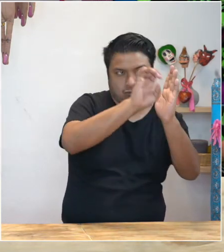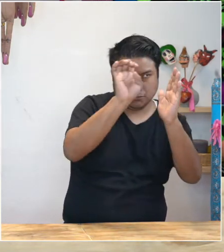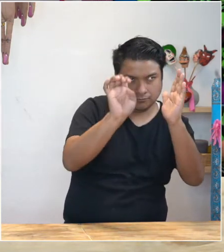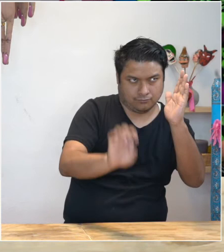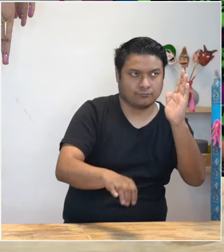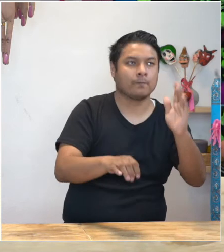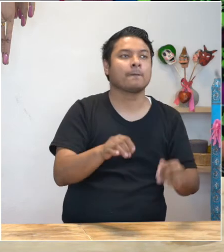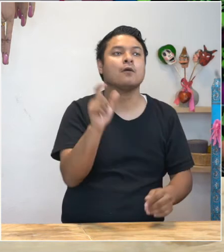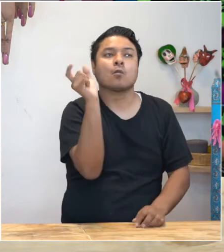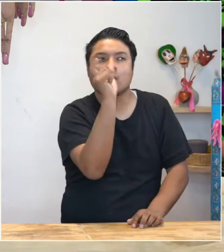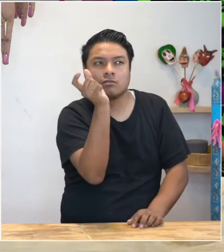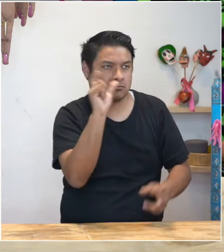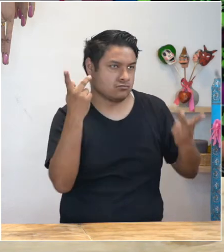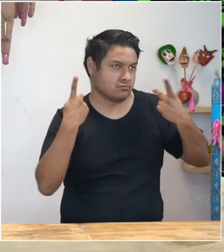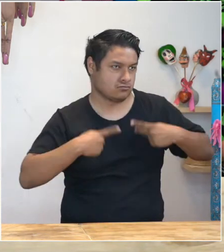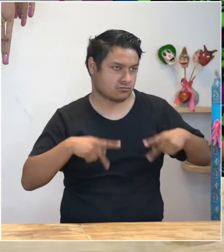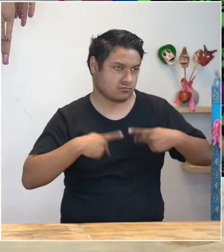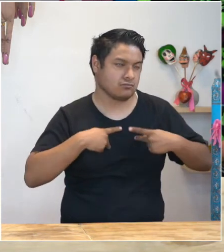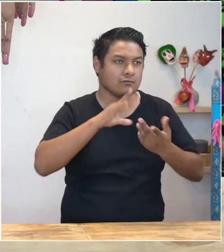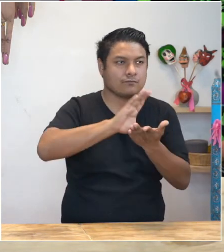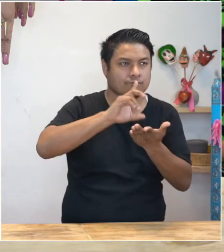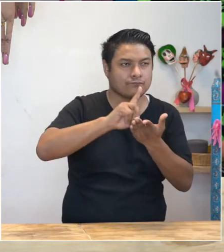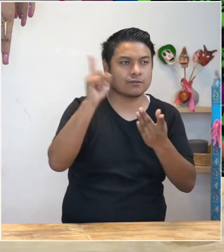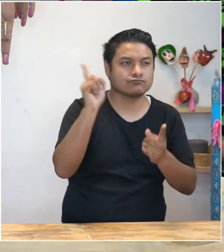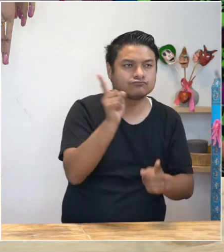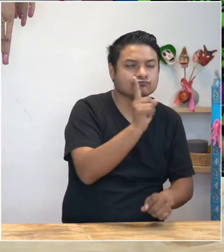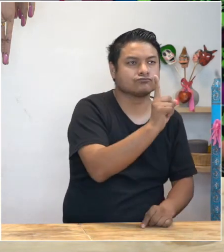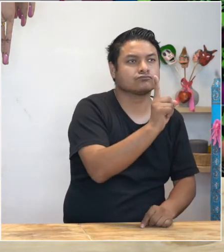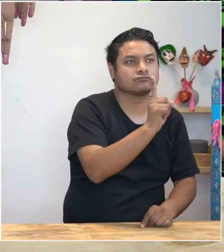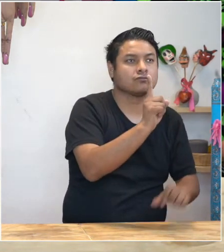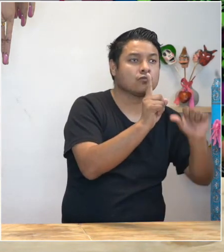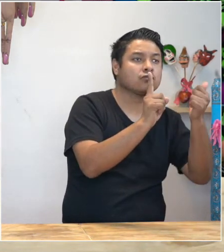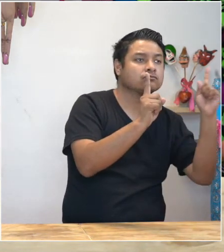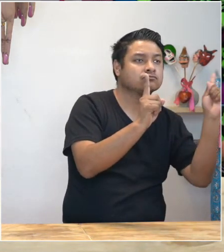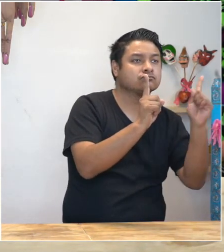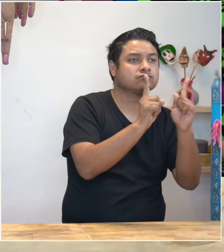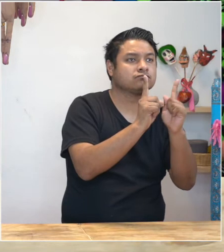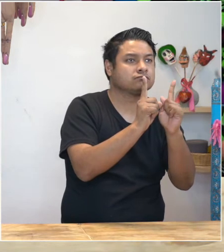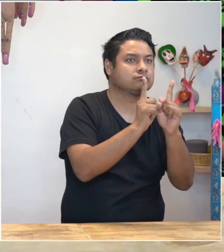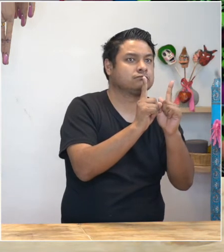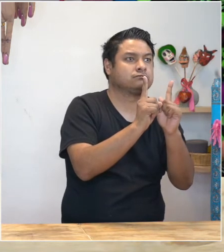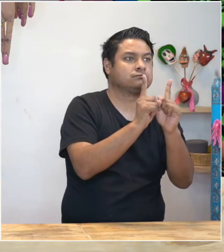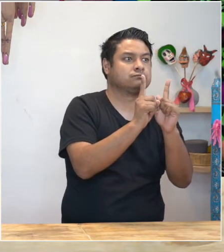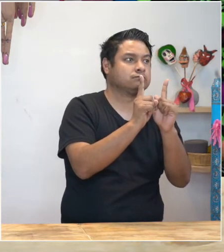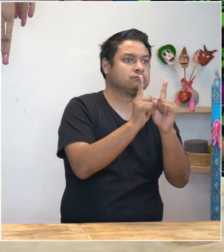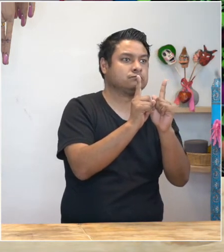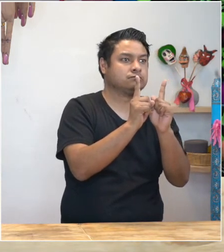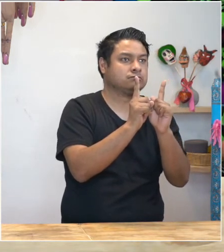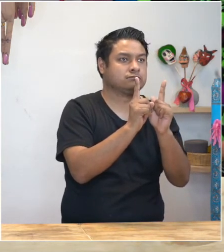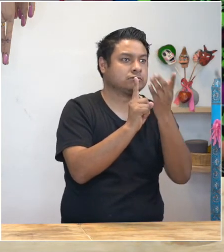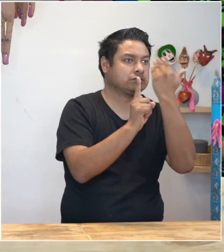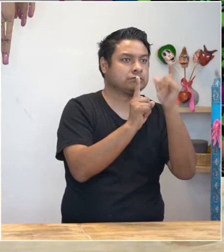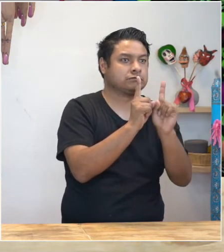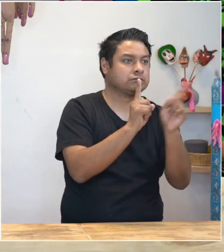signo clarísimo de discriminación que pues tenemos que empezar a erradicar. Otra manera, el no ofrecerles